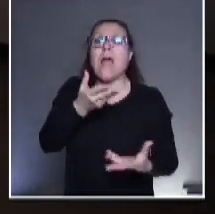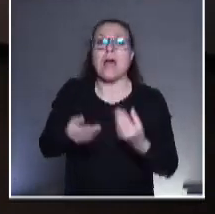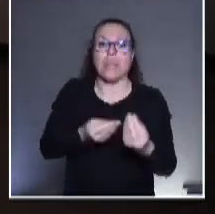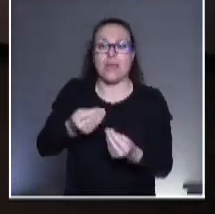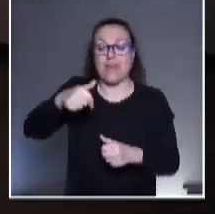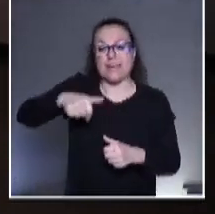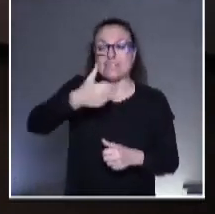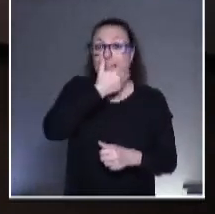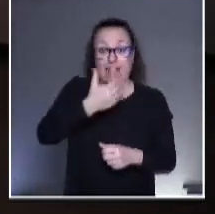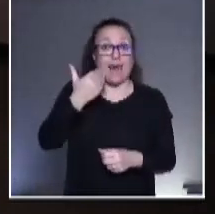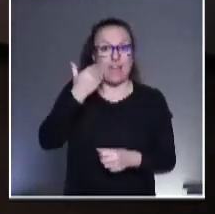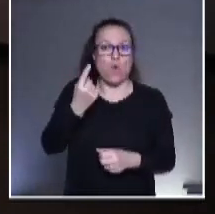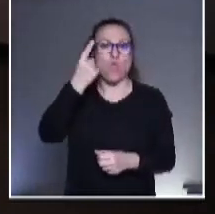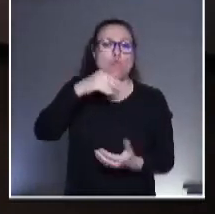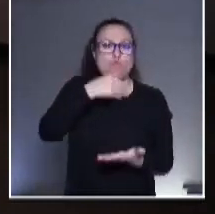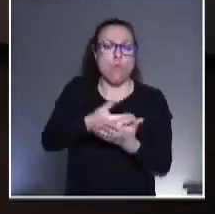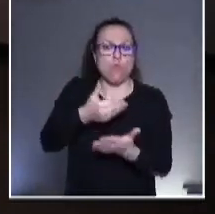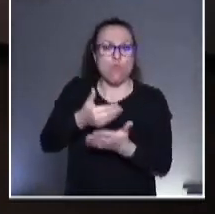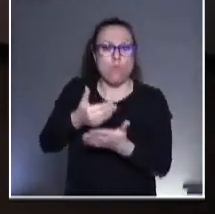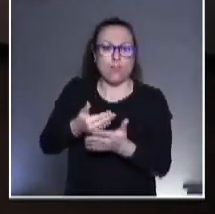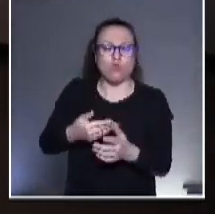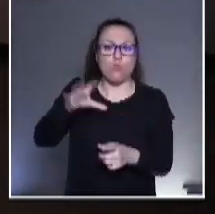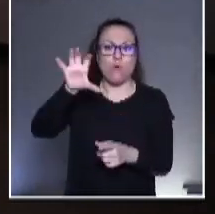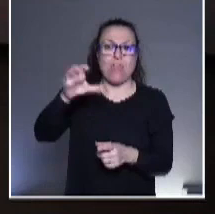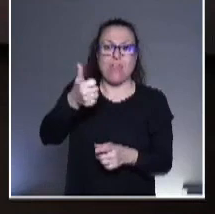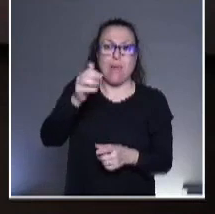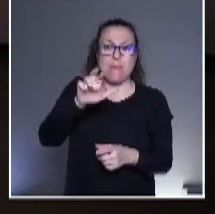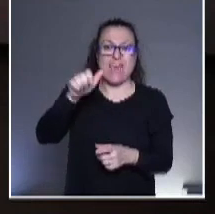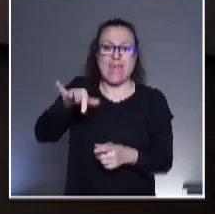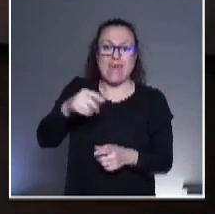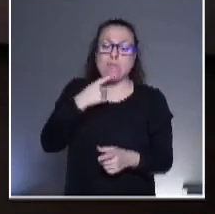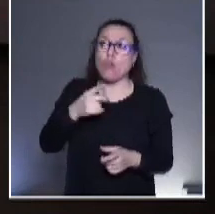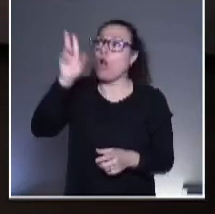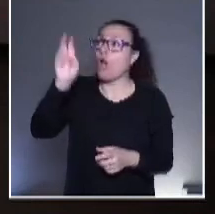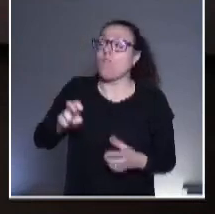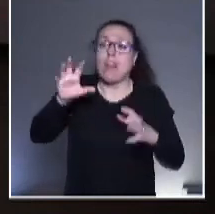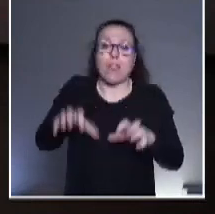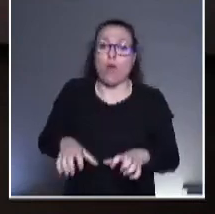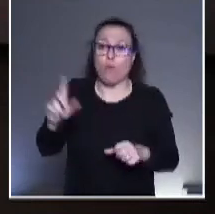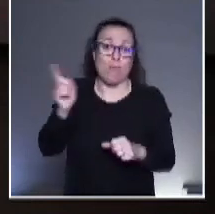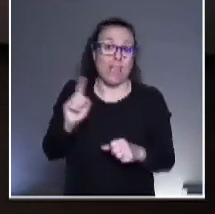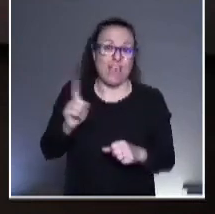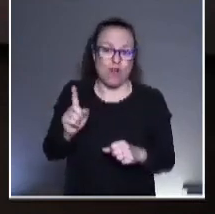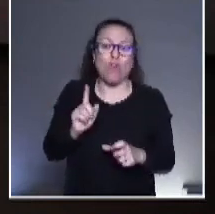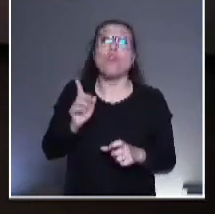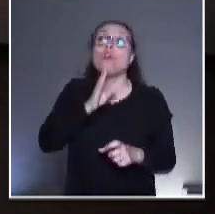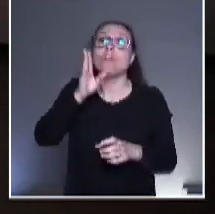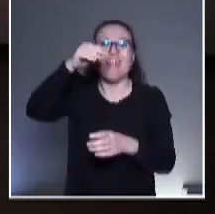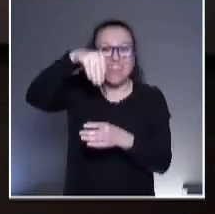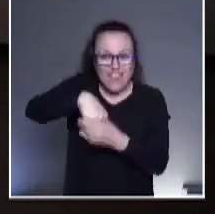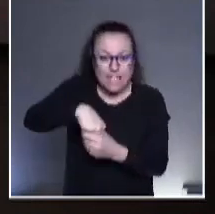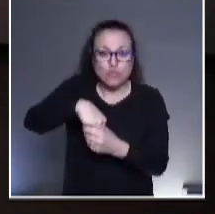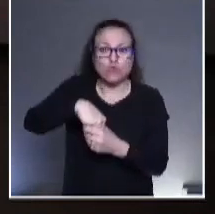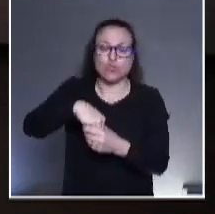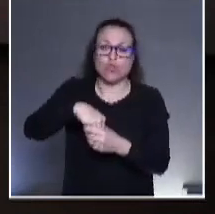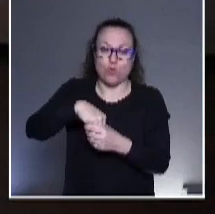esta tarde veremos que un documento como la providencia de apremio no cae del cielo de repente, sino que entra dentro de